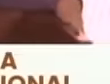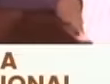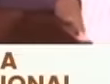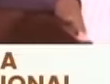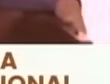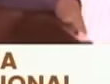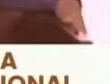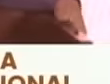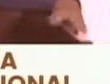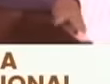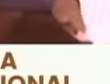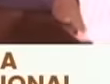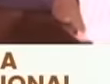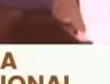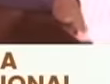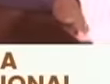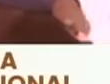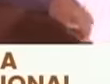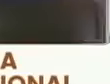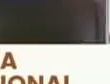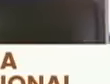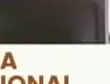cierto. Qué peligro para la humanidad.